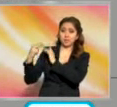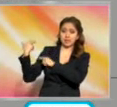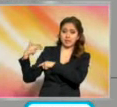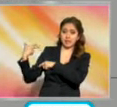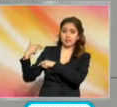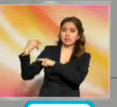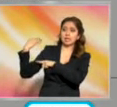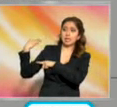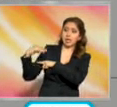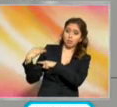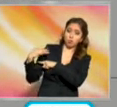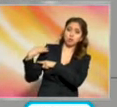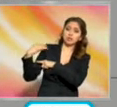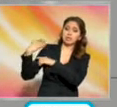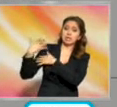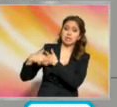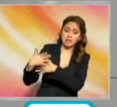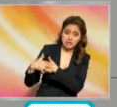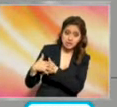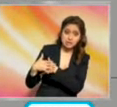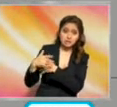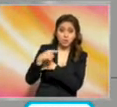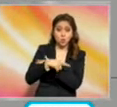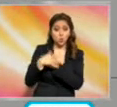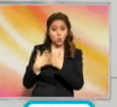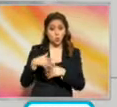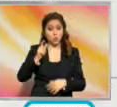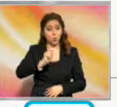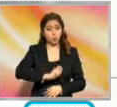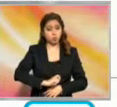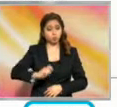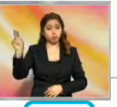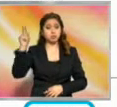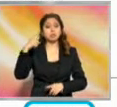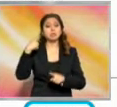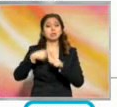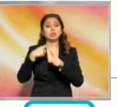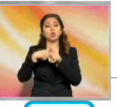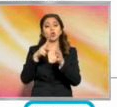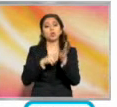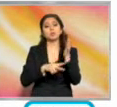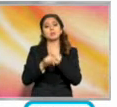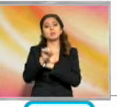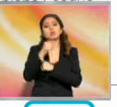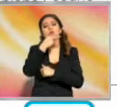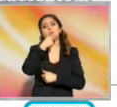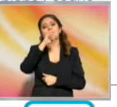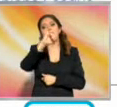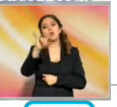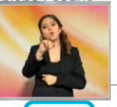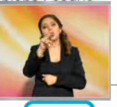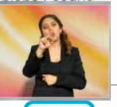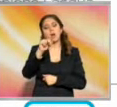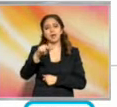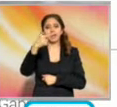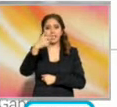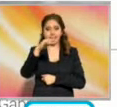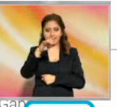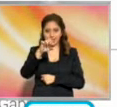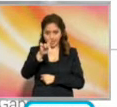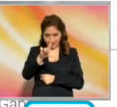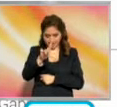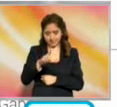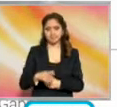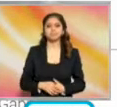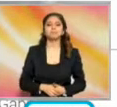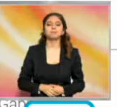tan explosiva. fue un- Ni el maestrazo Joan Sebastián. Entonces, es interesante bien. porque tú puedes elegir el país, ¿no? Sí. A A ver, vamos a ver. Danos unos datos.